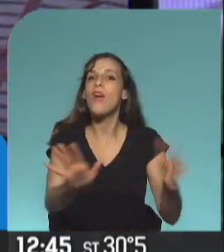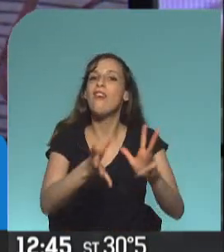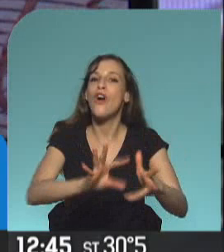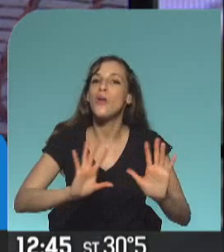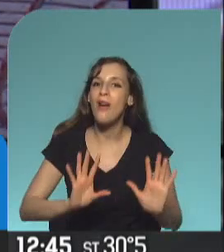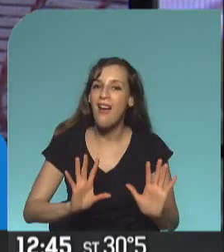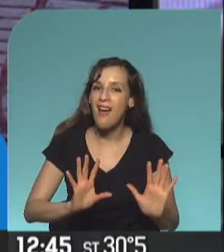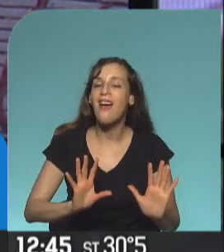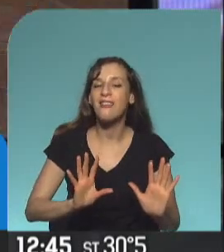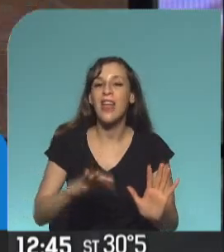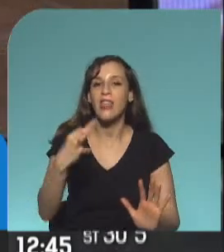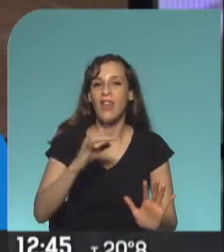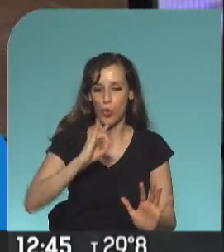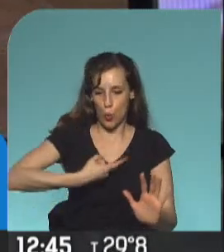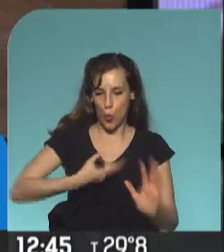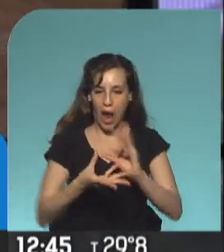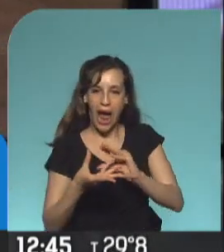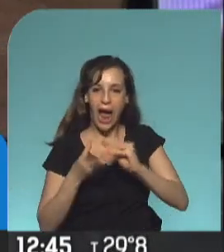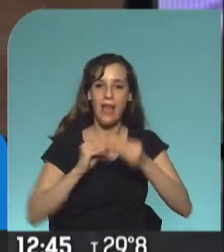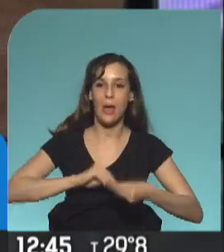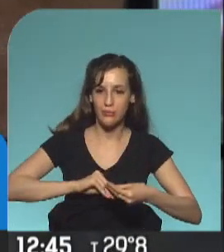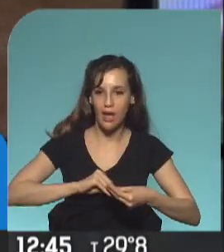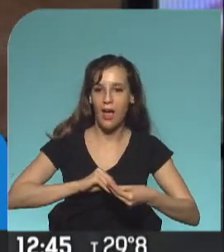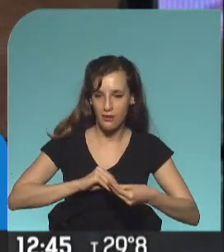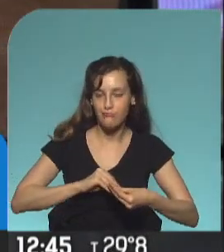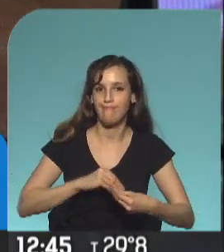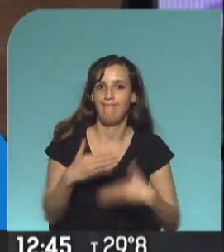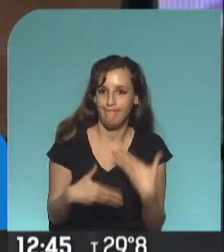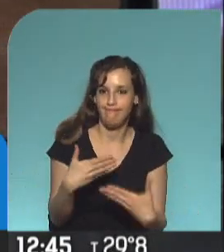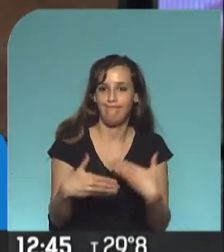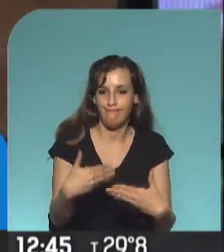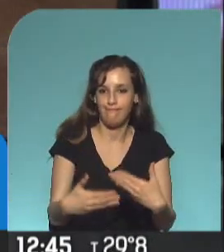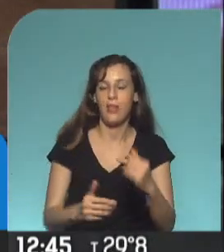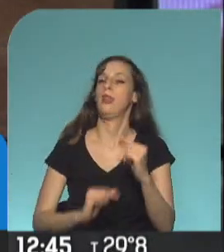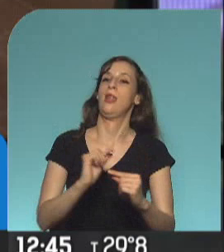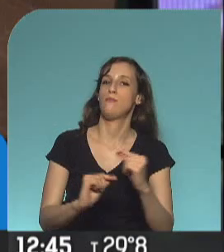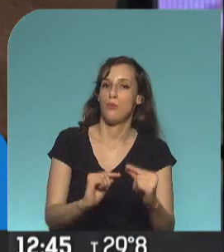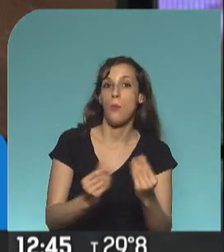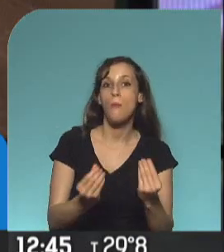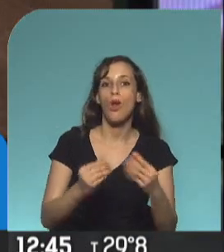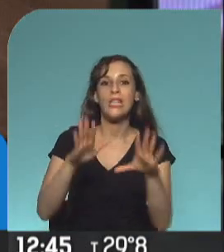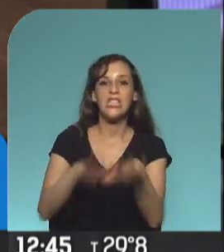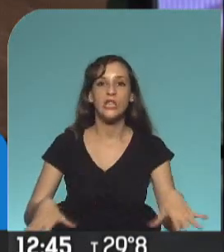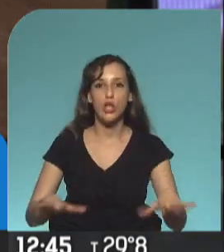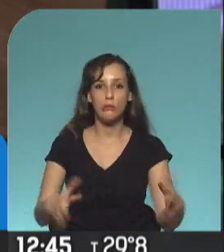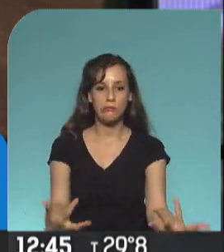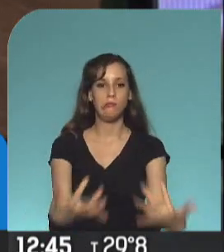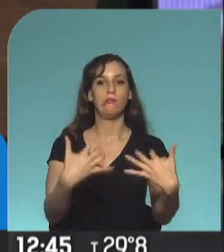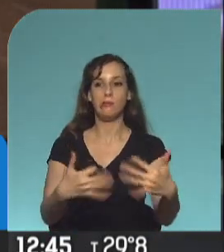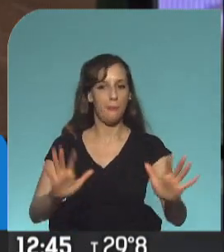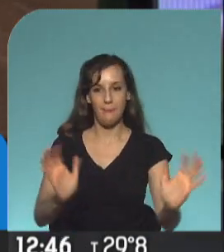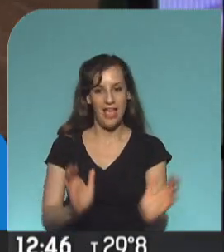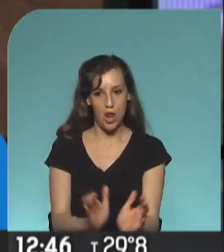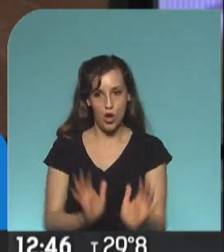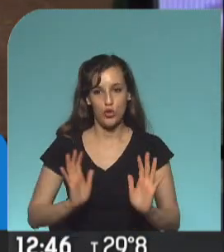tener que ensayar, que practicar, que ver, porque bueno, vamos a tener muchos menos chicos en el aula, vamos a tener que tomar